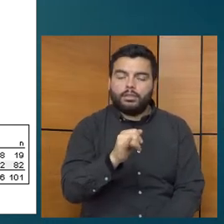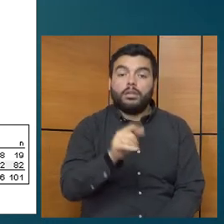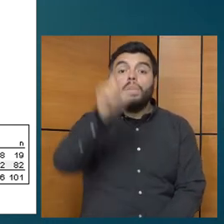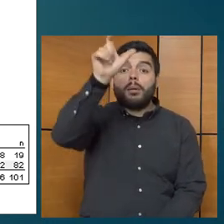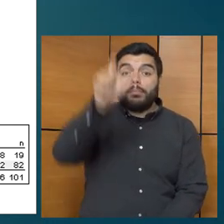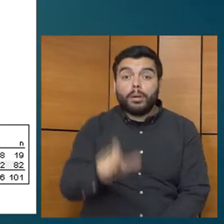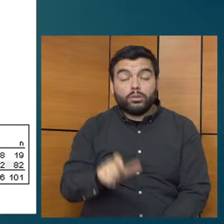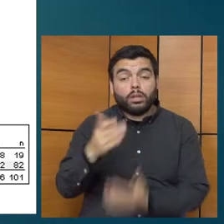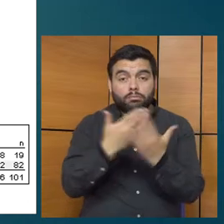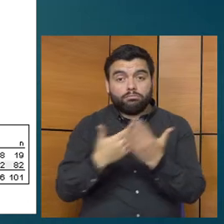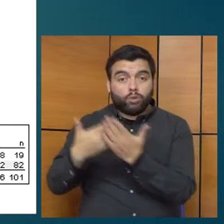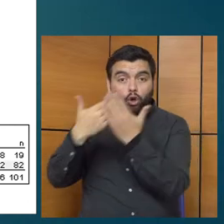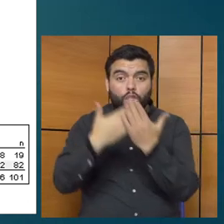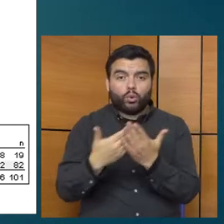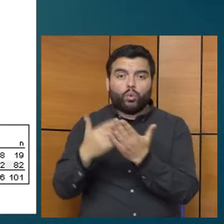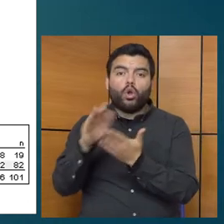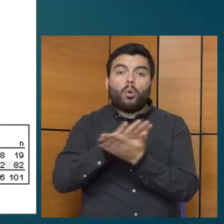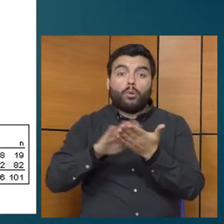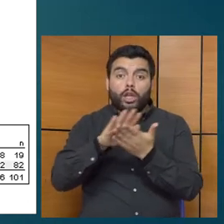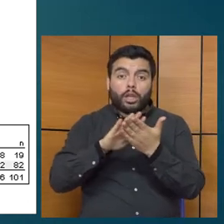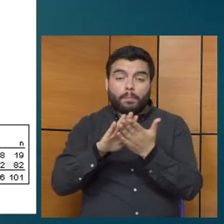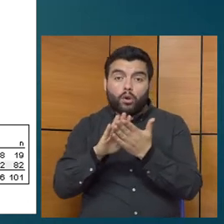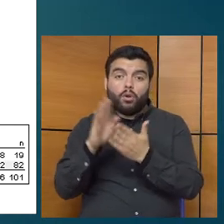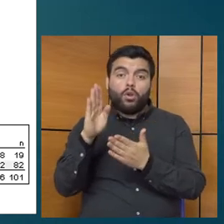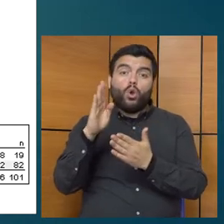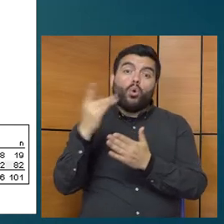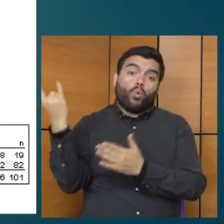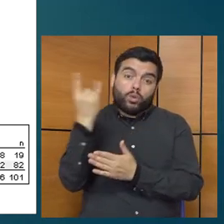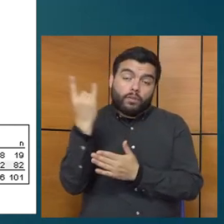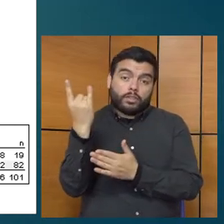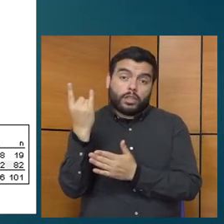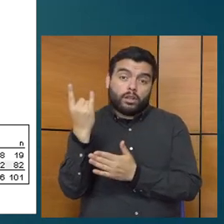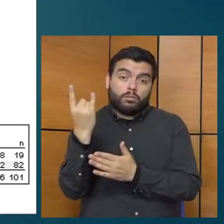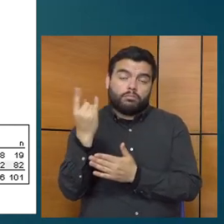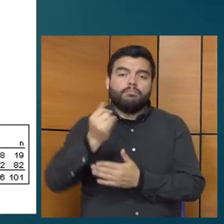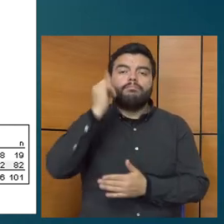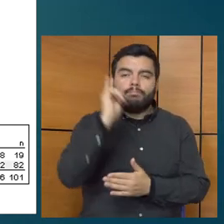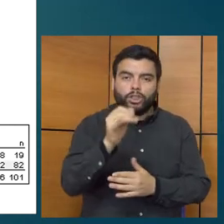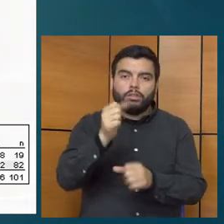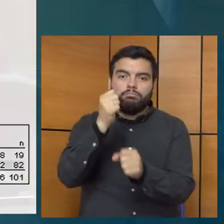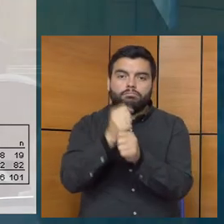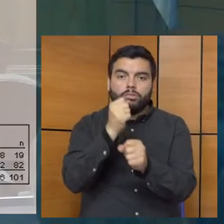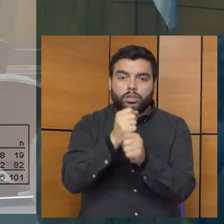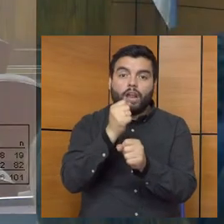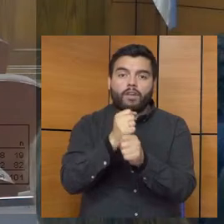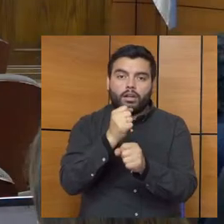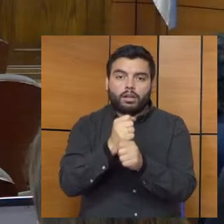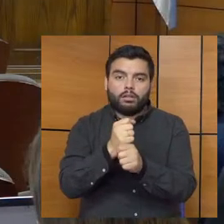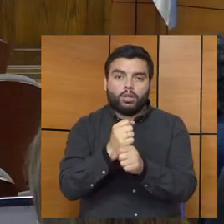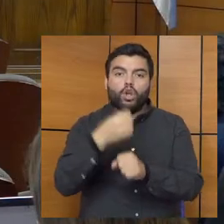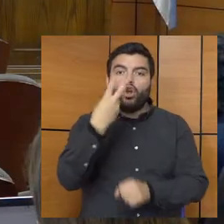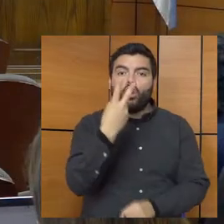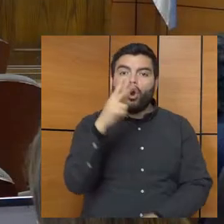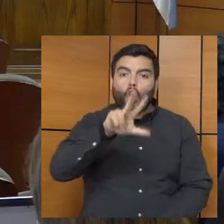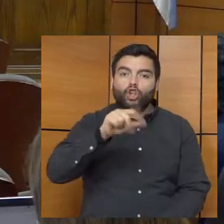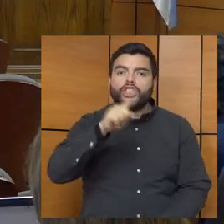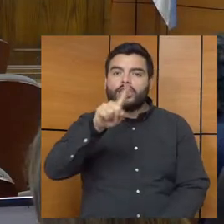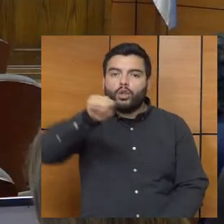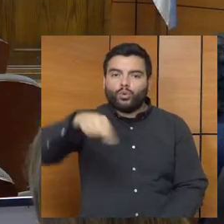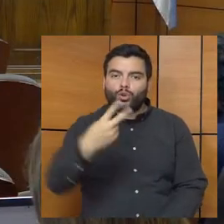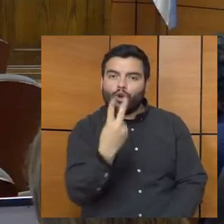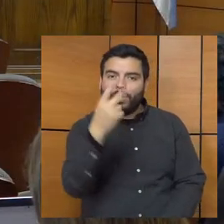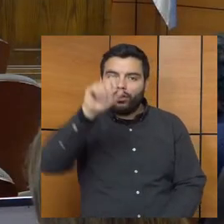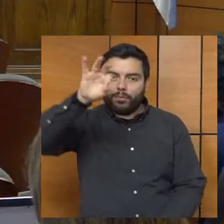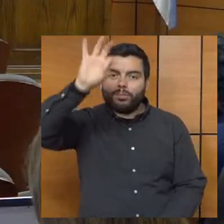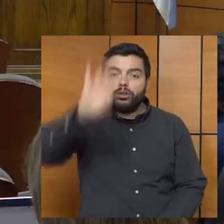con estudios por encima de medios, por tanto universitarios, que si trabajan, aquí un 81,2% usaban YouTube.